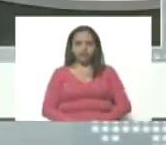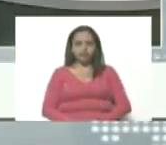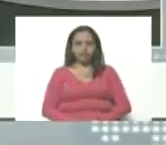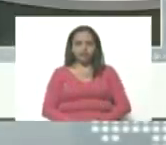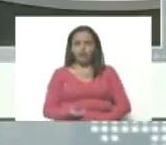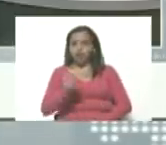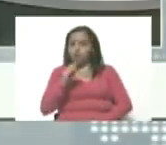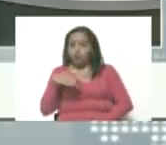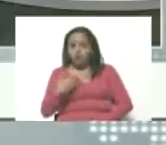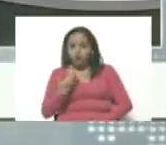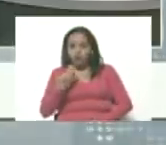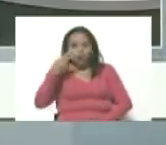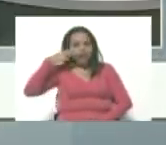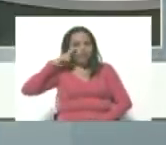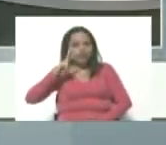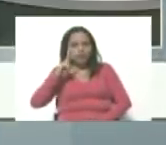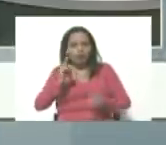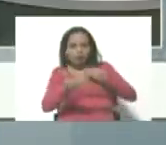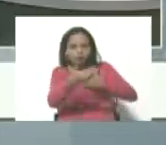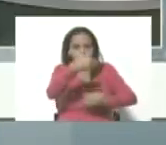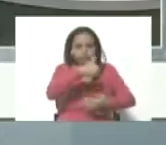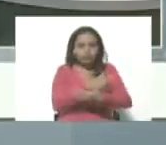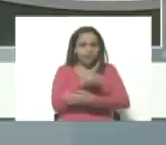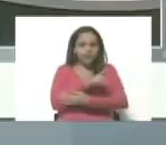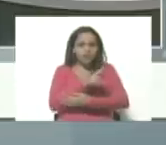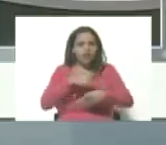lo que no pudimos, como el caso de Lela.